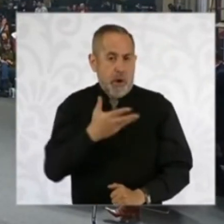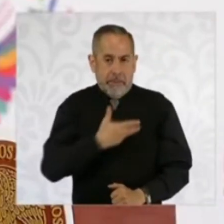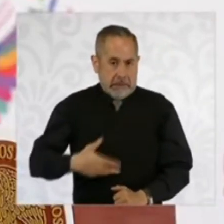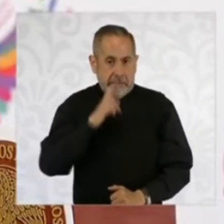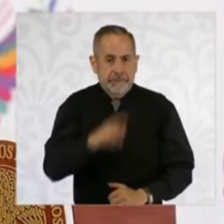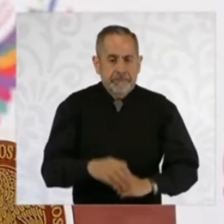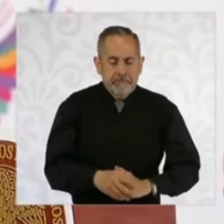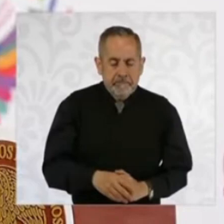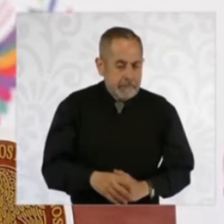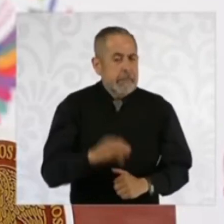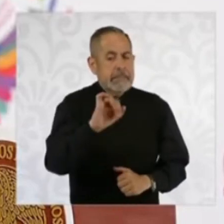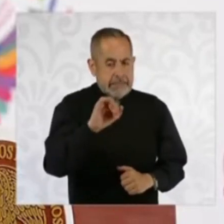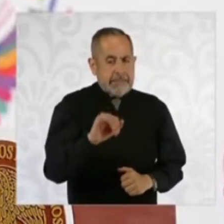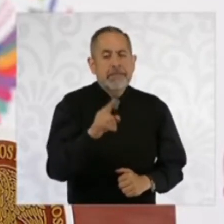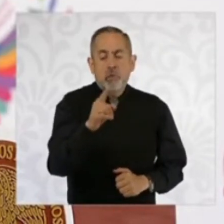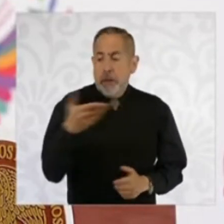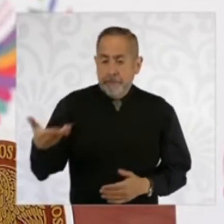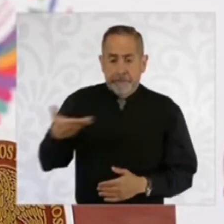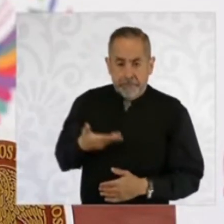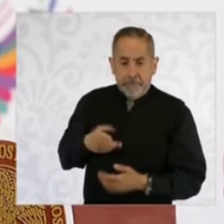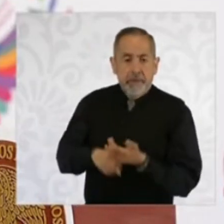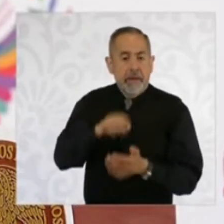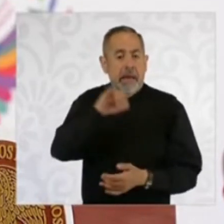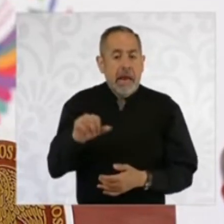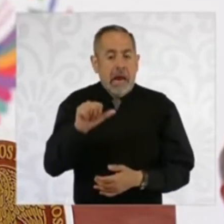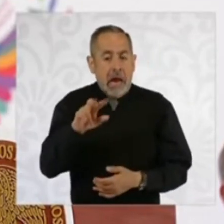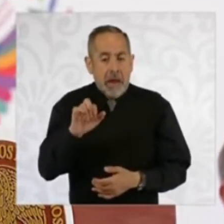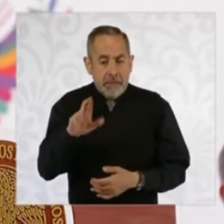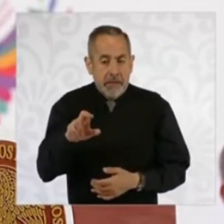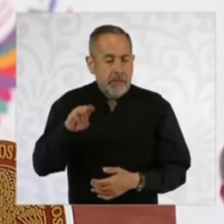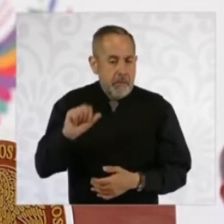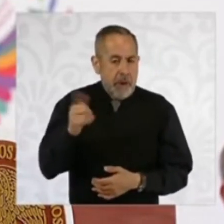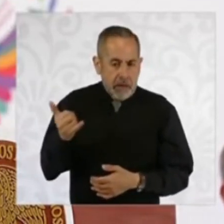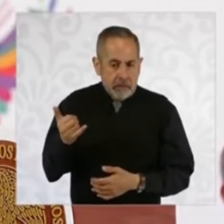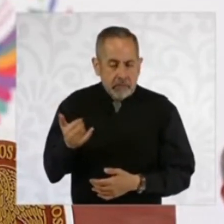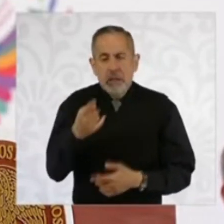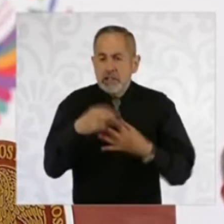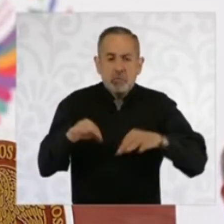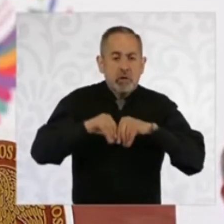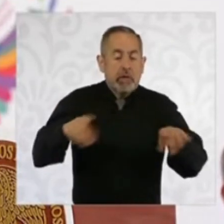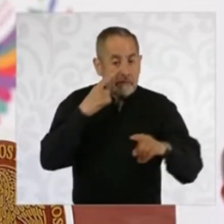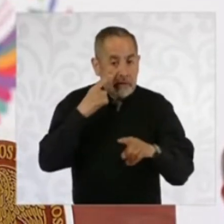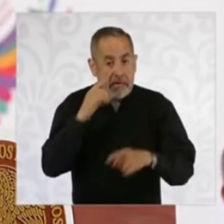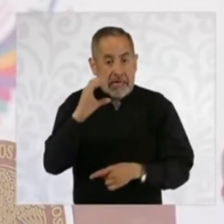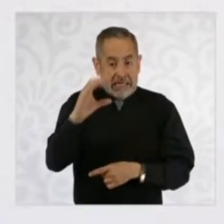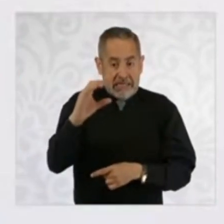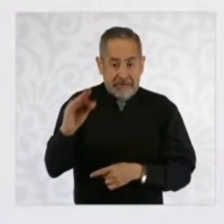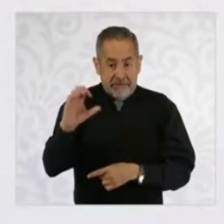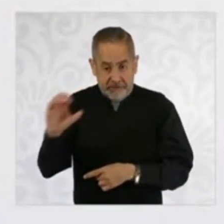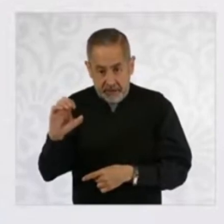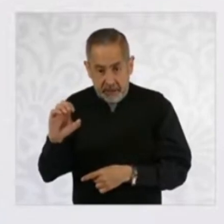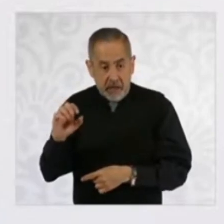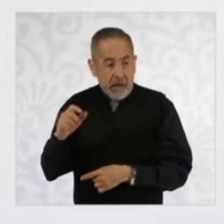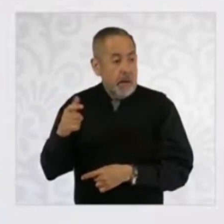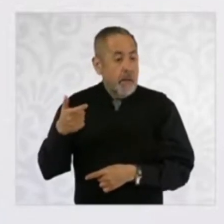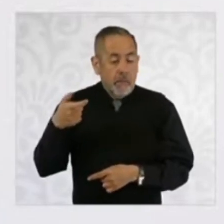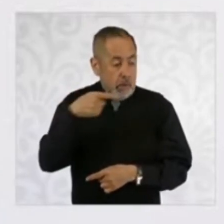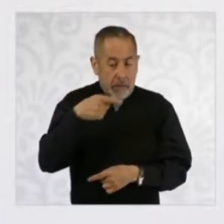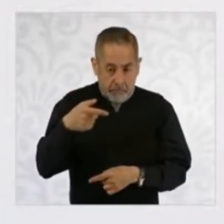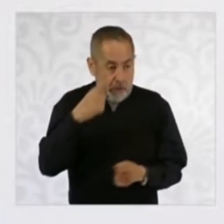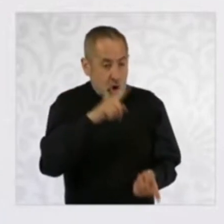Es uno de los planteamientos que nos hizo Javier May. Hoy es importante que se conozca. CFE subsidia las tarifas